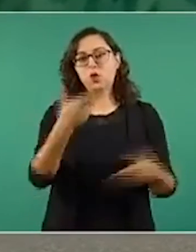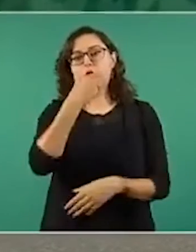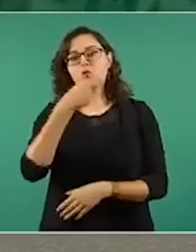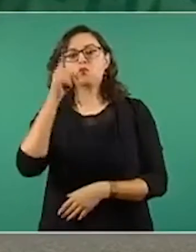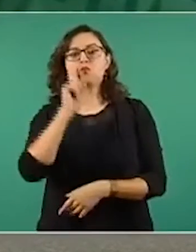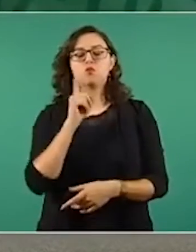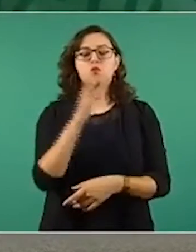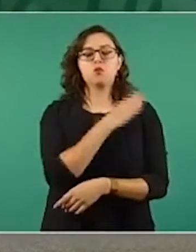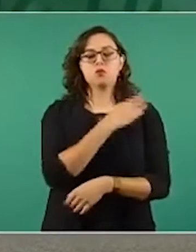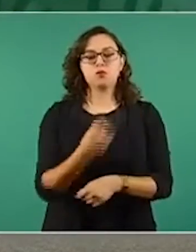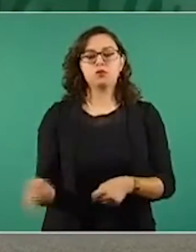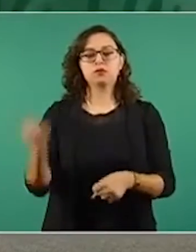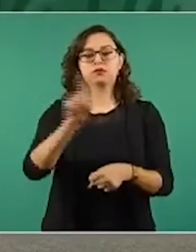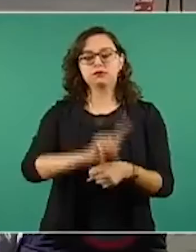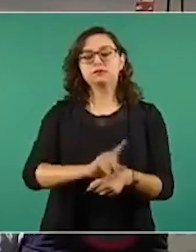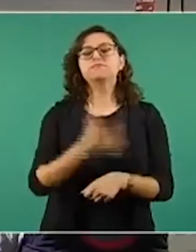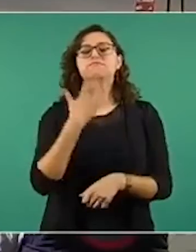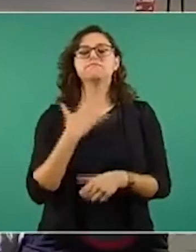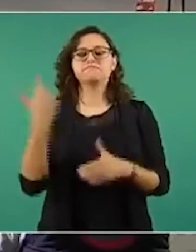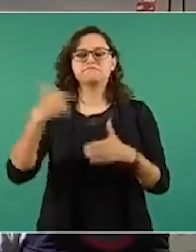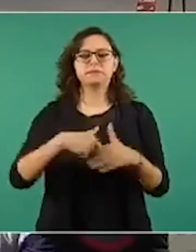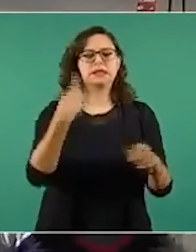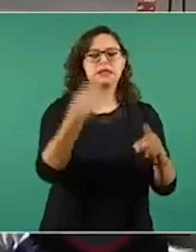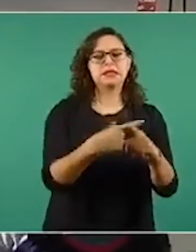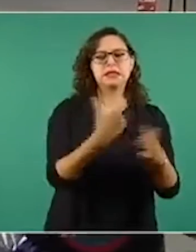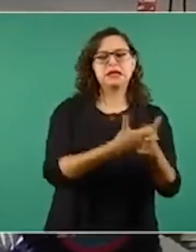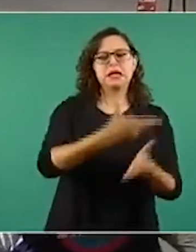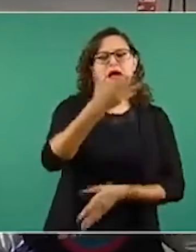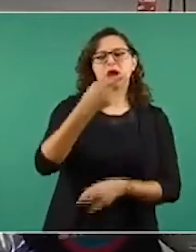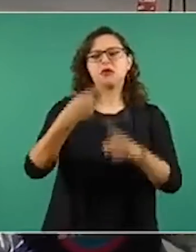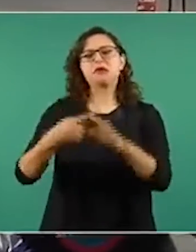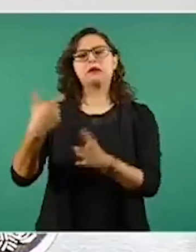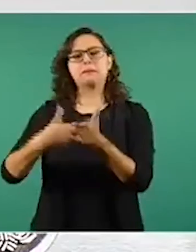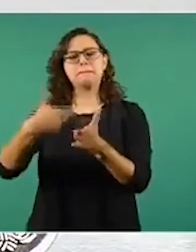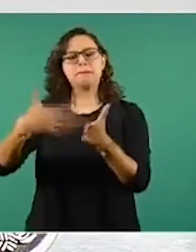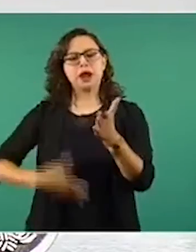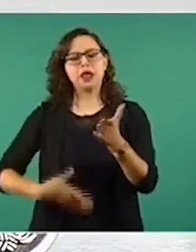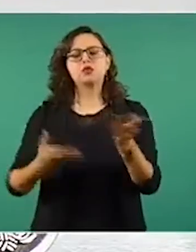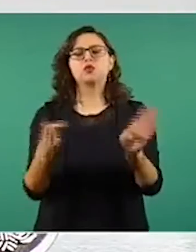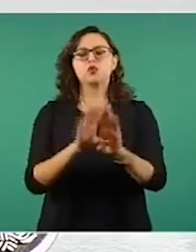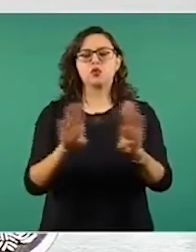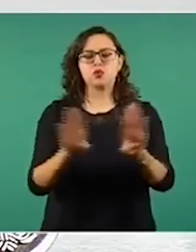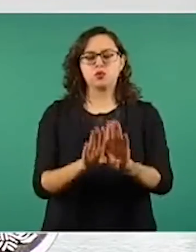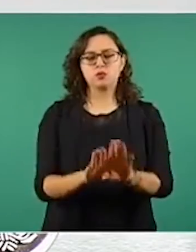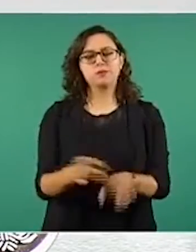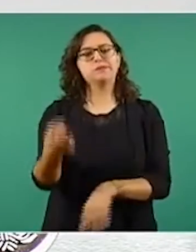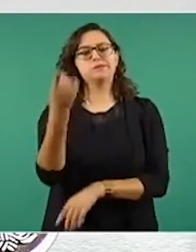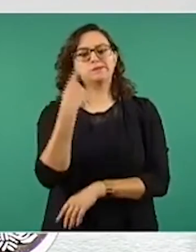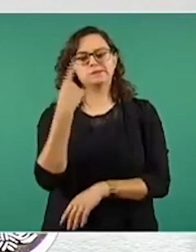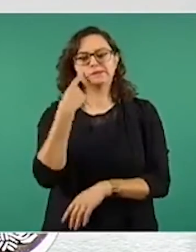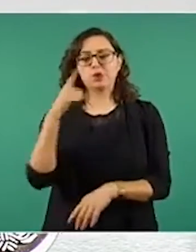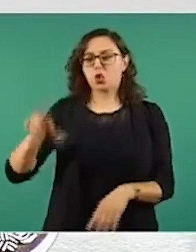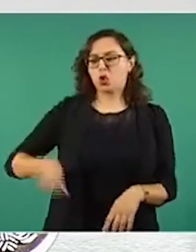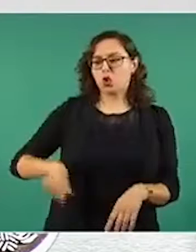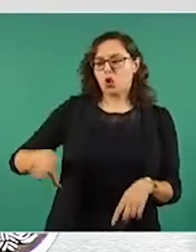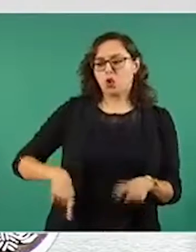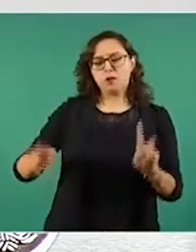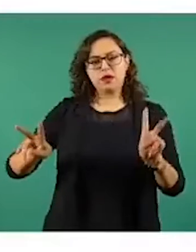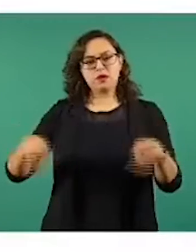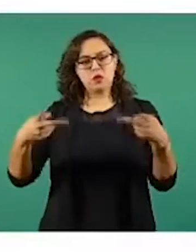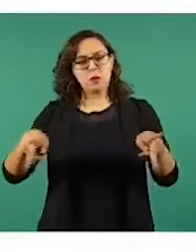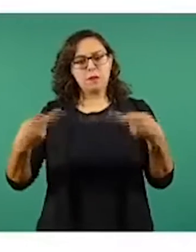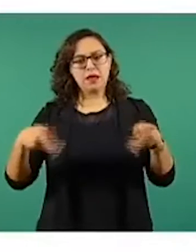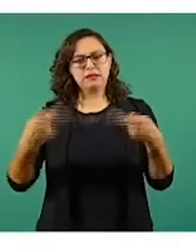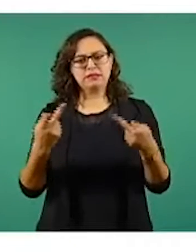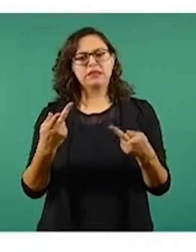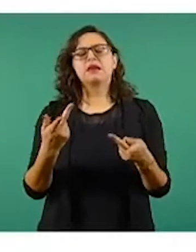¿Quién es quién en el precio de los combustibles? Tenemos los precios promedios para la gasolina regular, 20.50